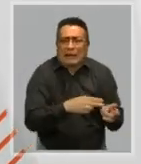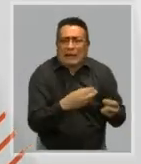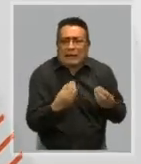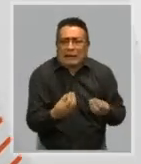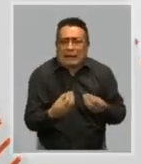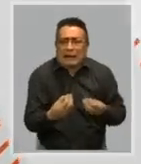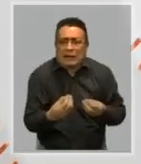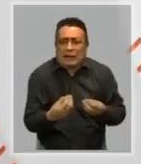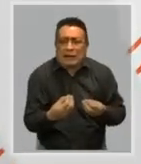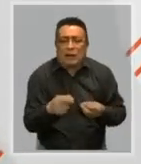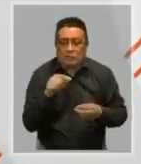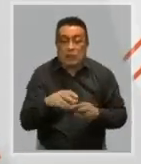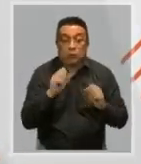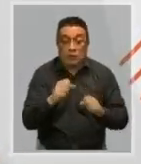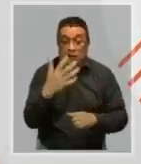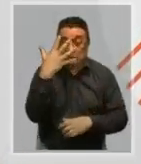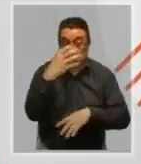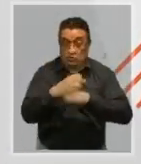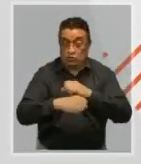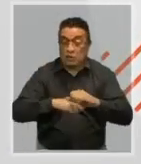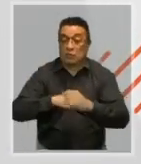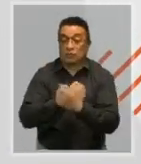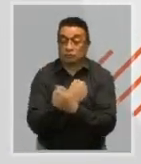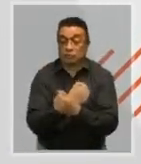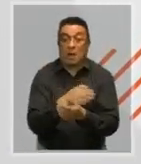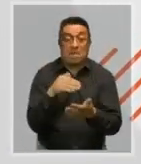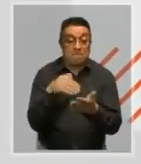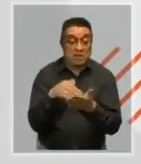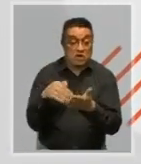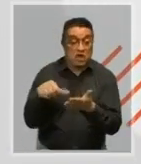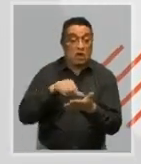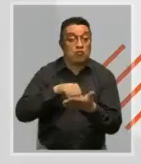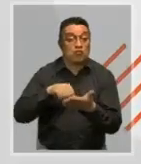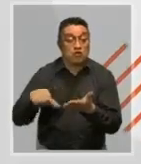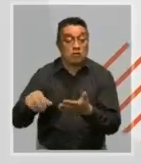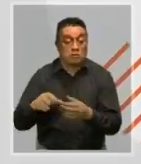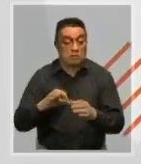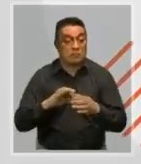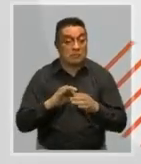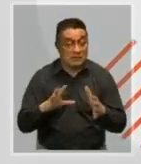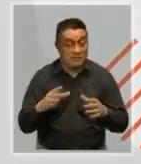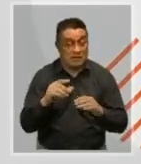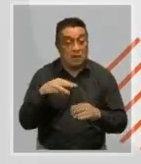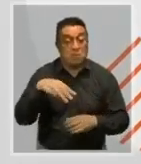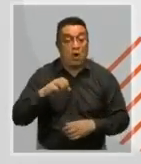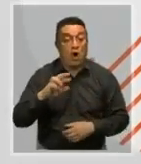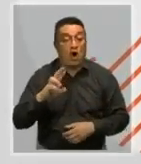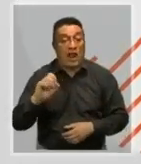Ahora arriesga 5 años de cárcel y una millonaria multa por agravio moral.